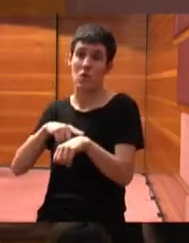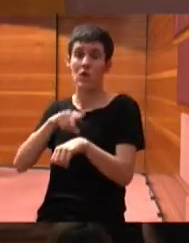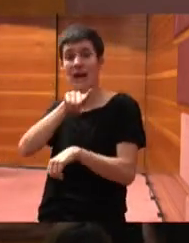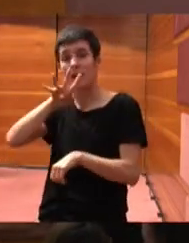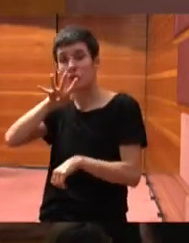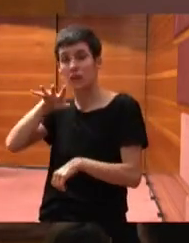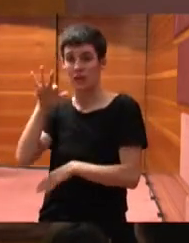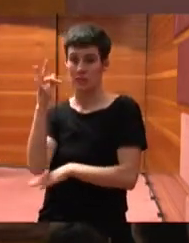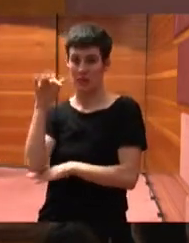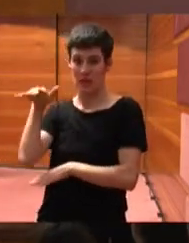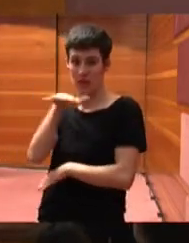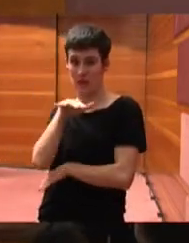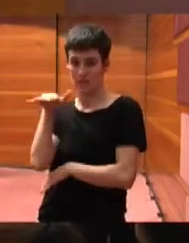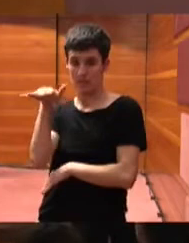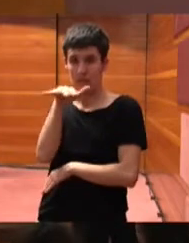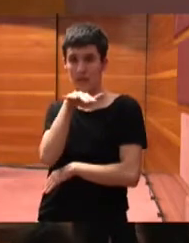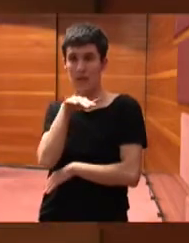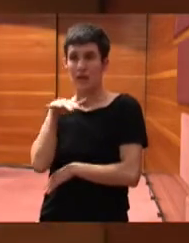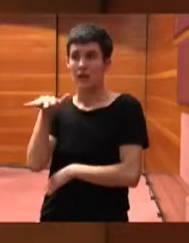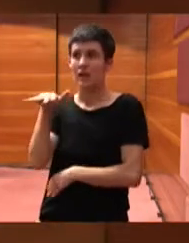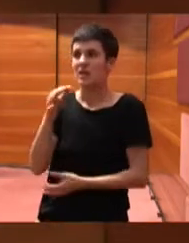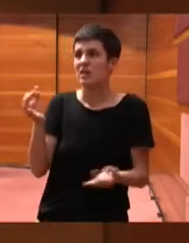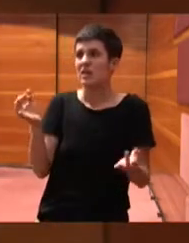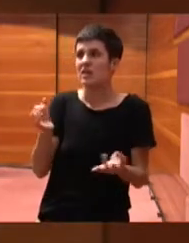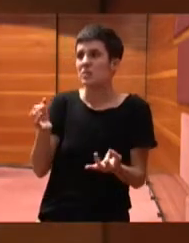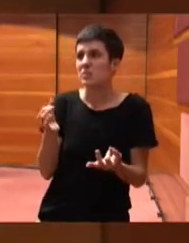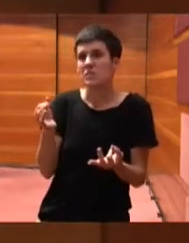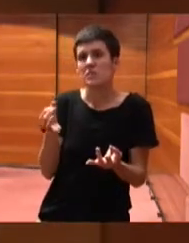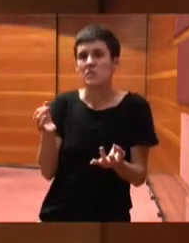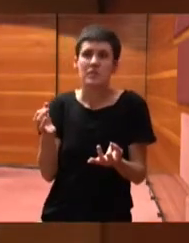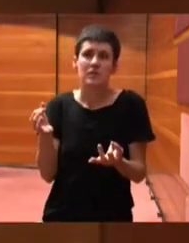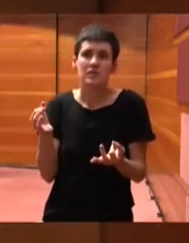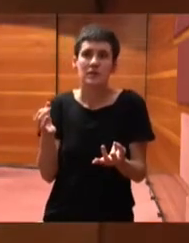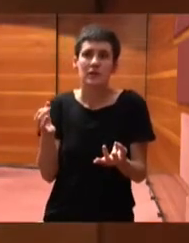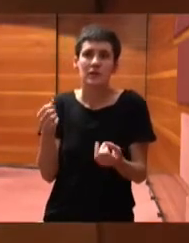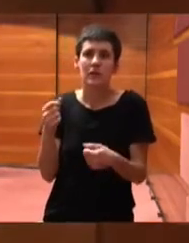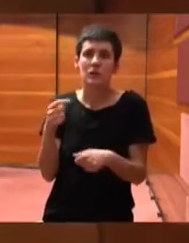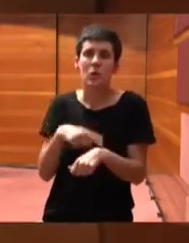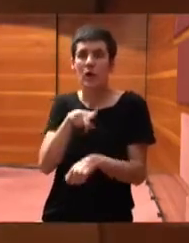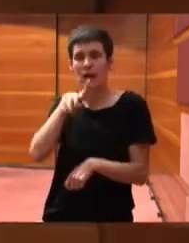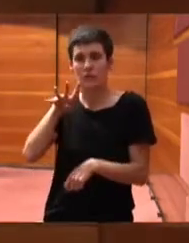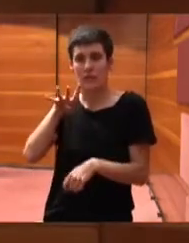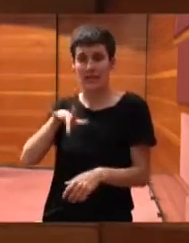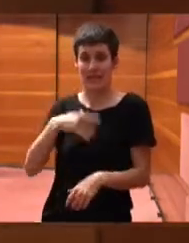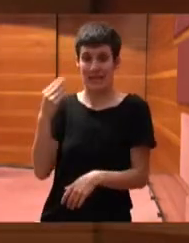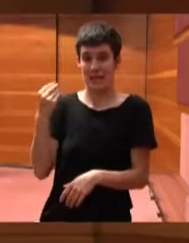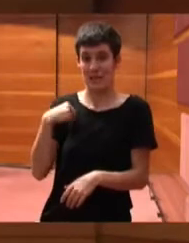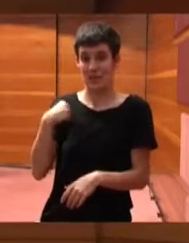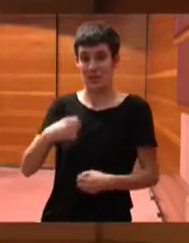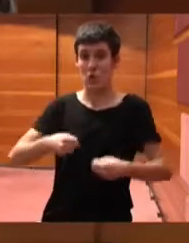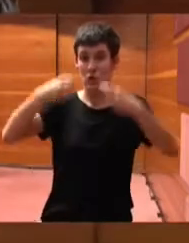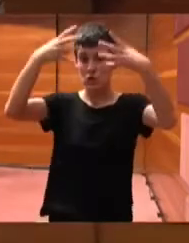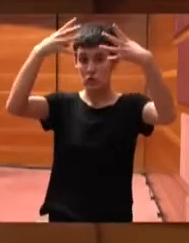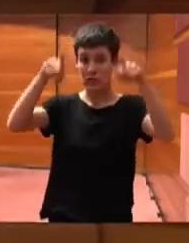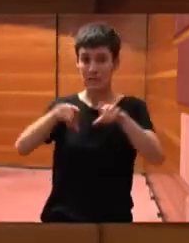concretamente. ¿Qué es lo que pasaba en el Hora 14 Vizcaya, el día de las Torres Gemelas? Bueno,